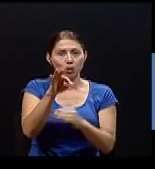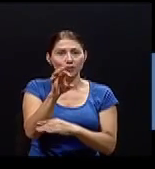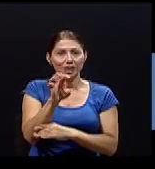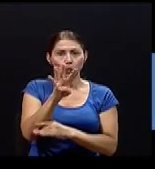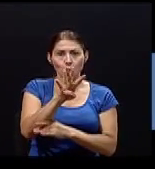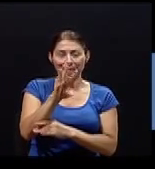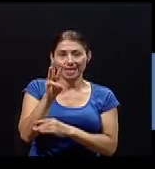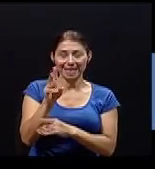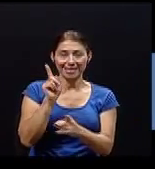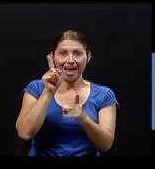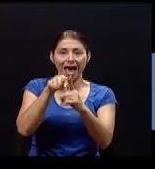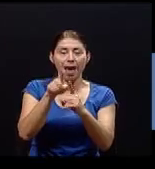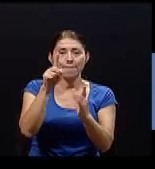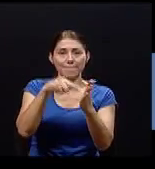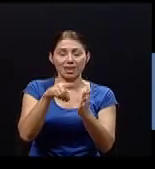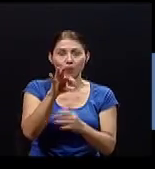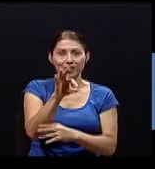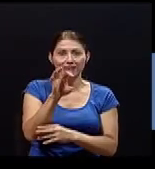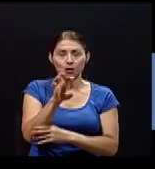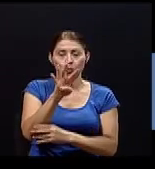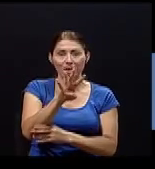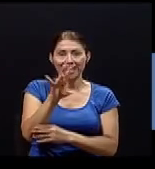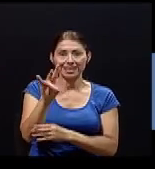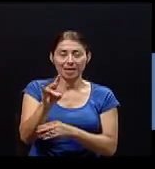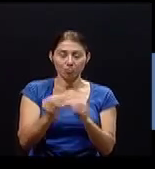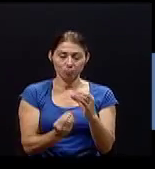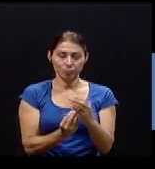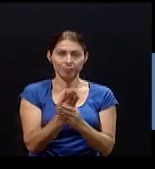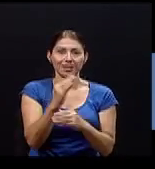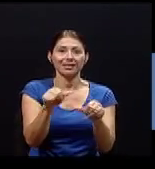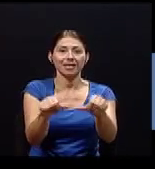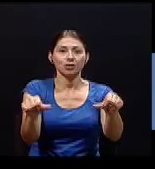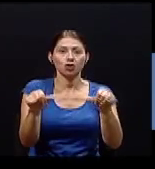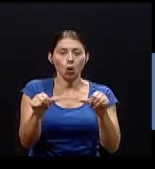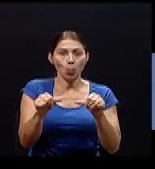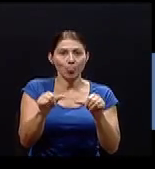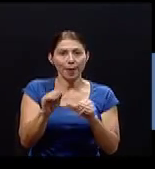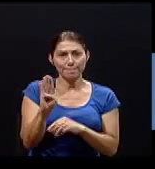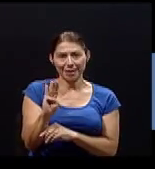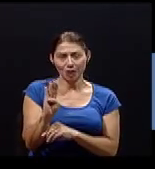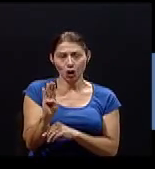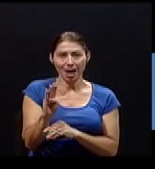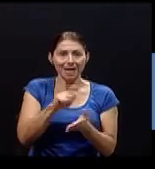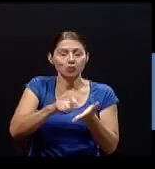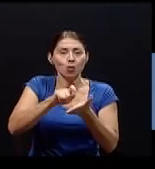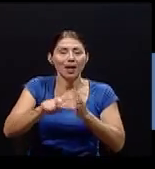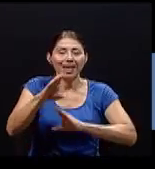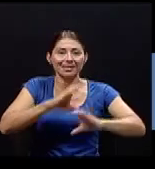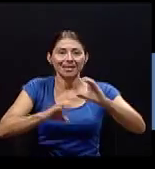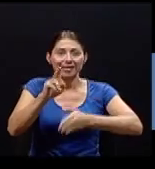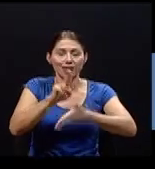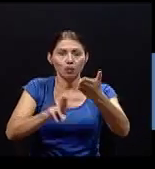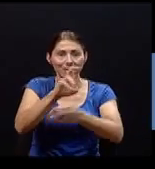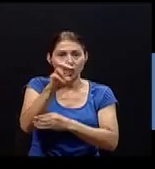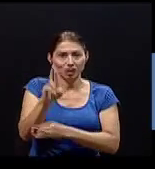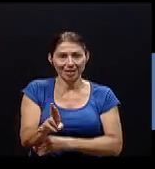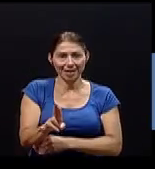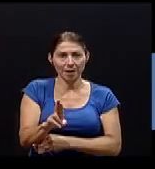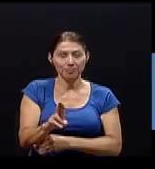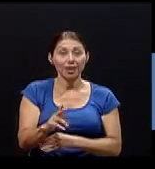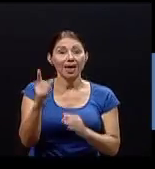y 1947 se creó la sección de bacteriología de la Escuela de Ciencias de la Universidad de Costa Rica y